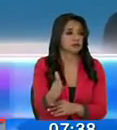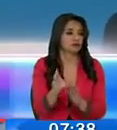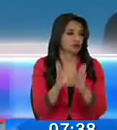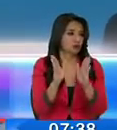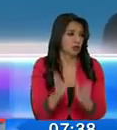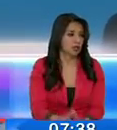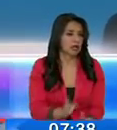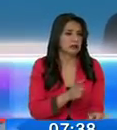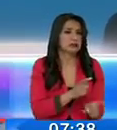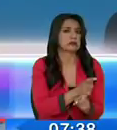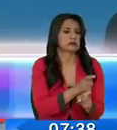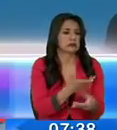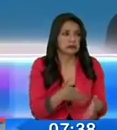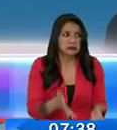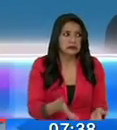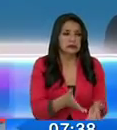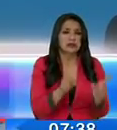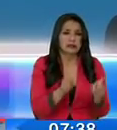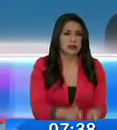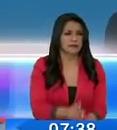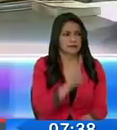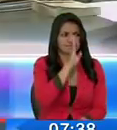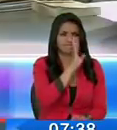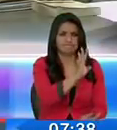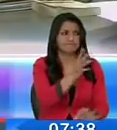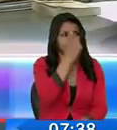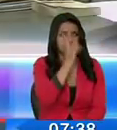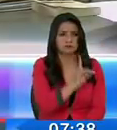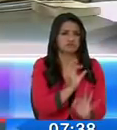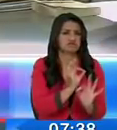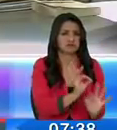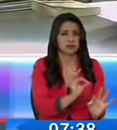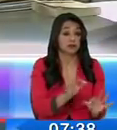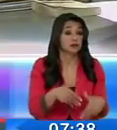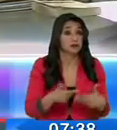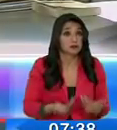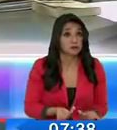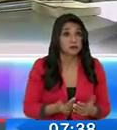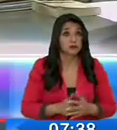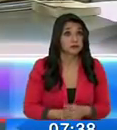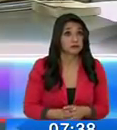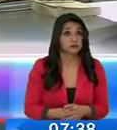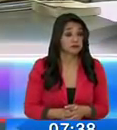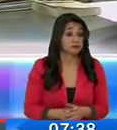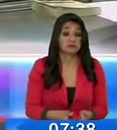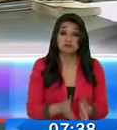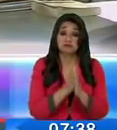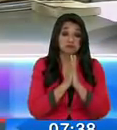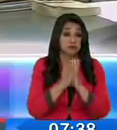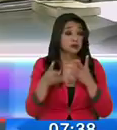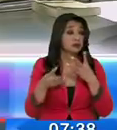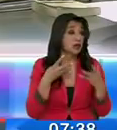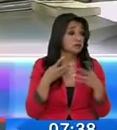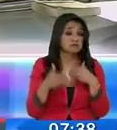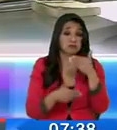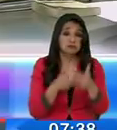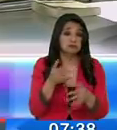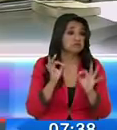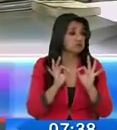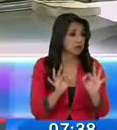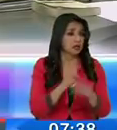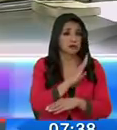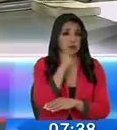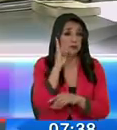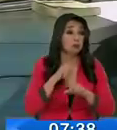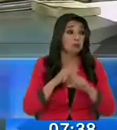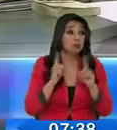la presión ciudadana es fundamental en el sentido de mirar las cosas y de seguir exigiendo la transparencia en este espacio. Pero más